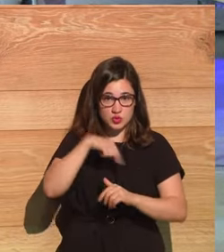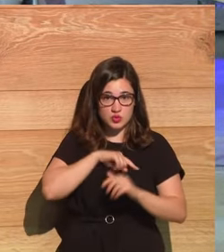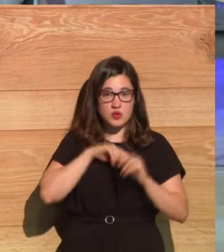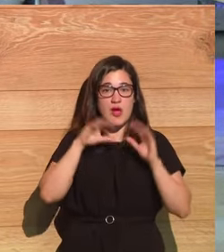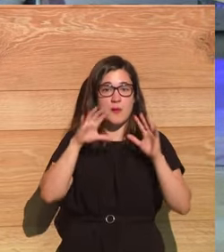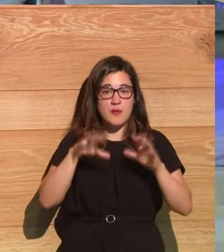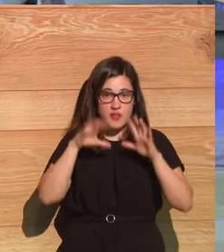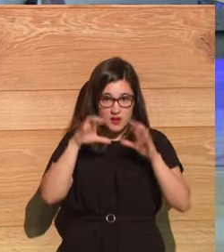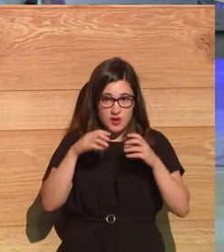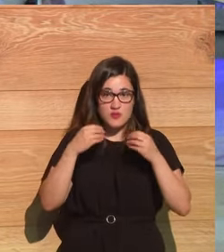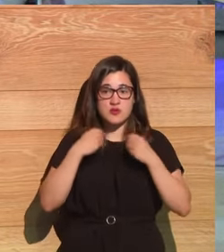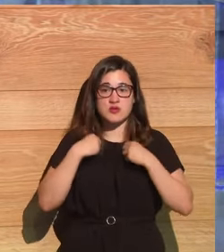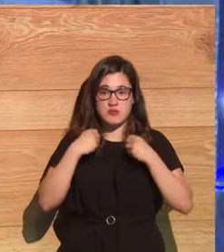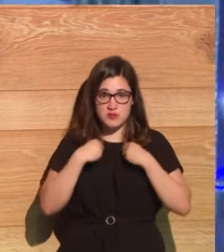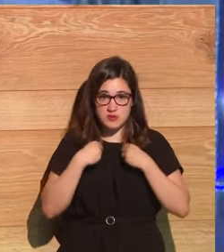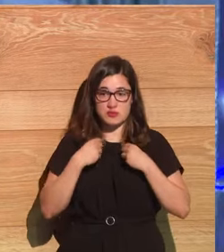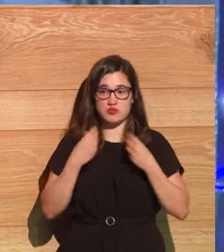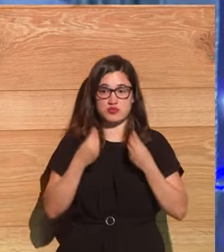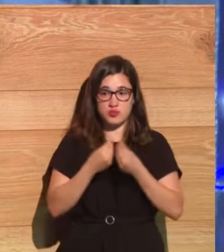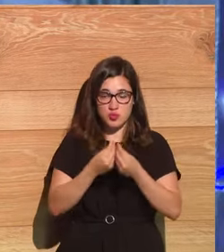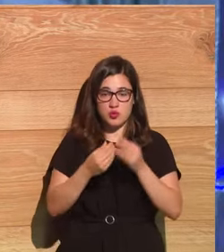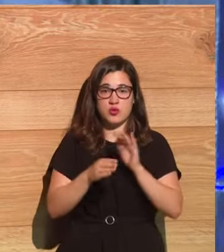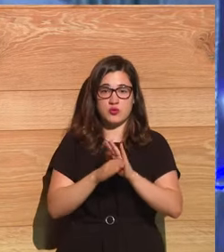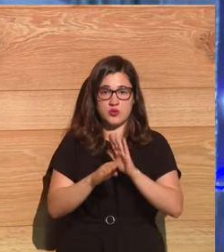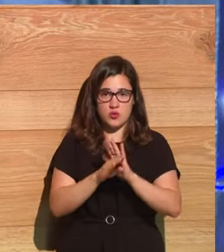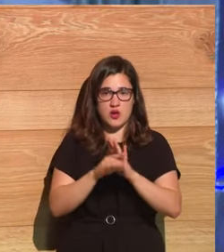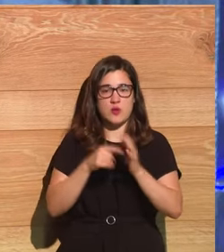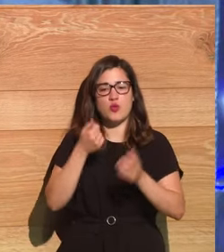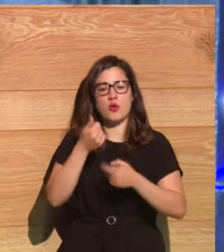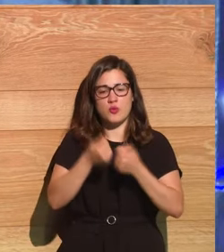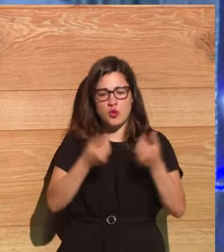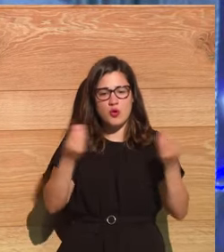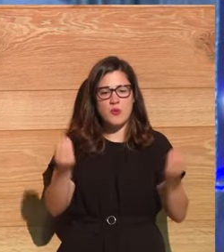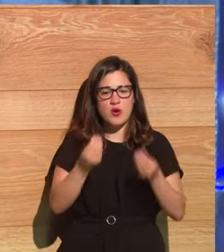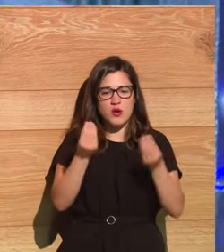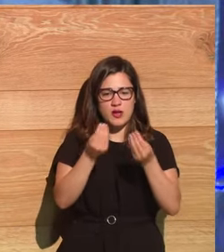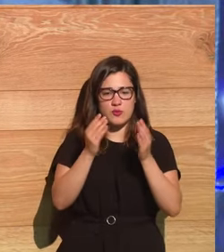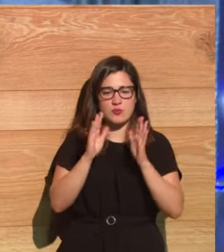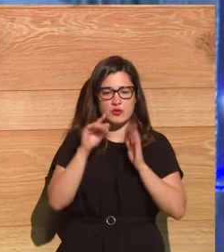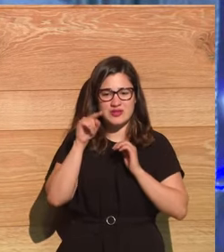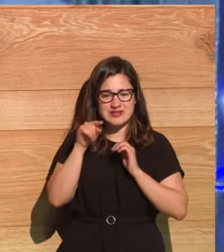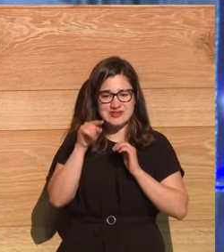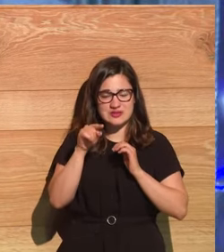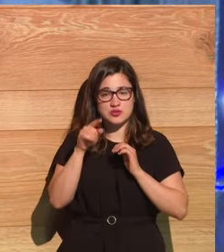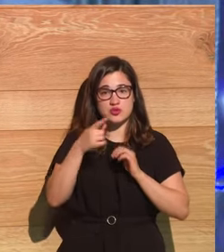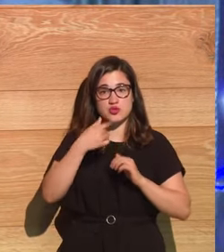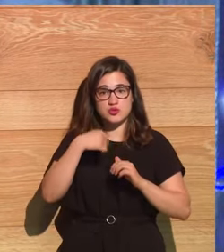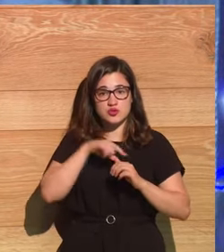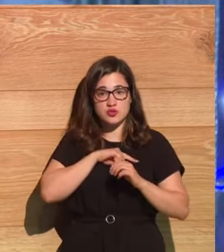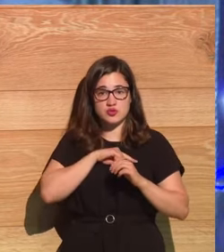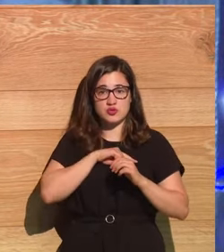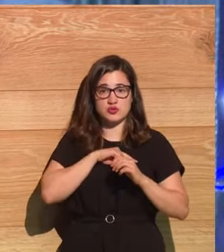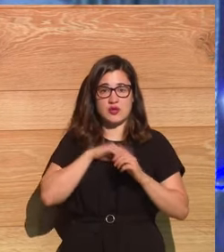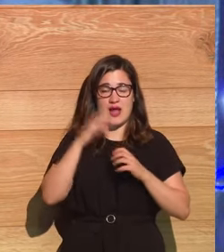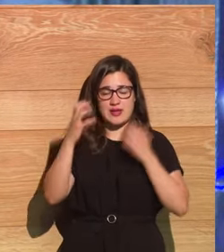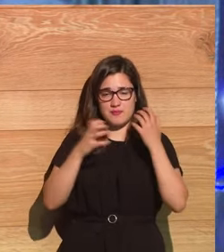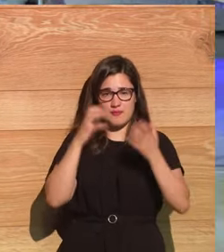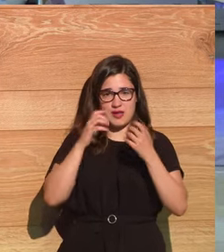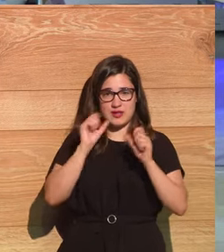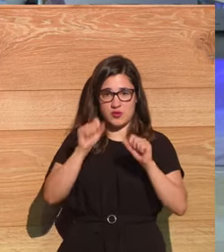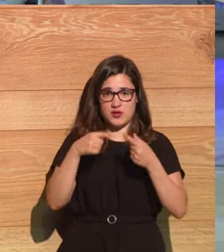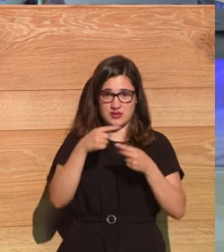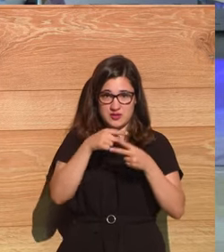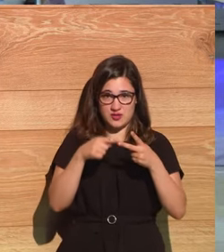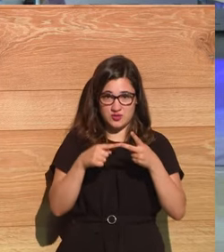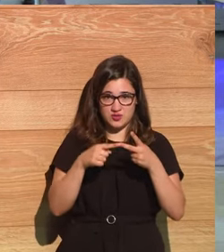aprenderemos a convivir y cada vez mejoraremos. Pero ahí está el kit. Somos un animal que tiene dos naturalezas. Digo dos, pero no es tan fácil